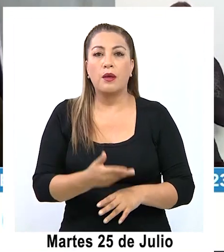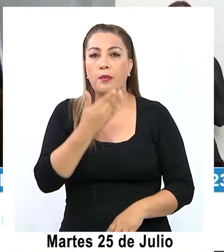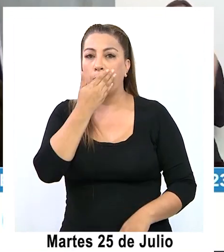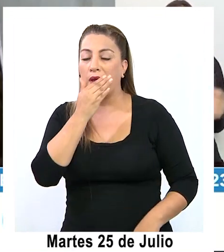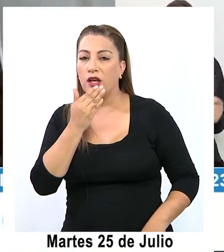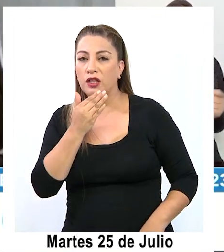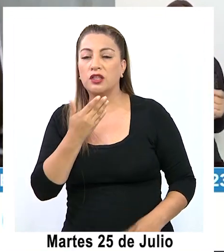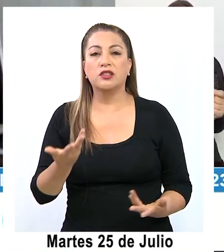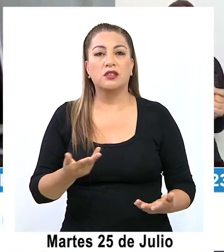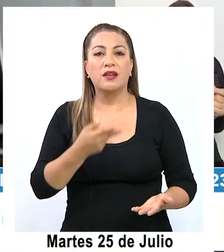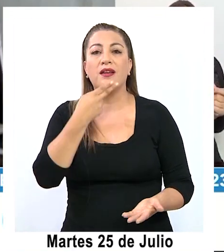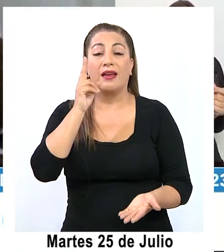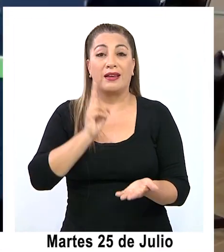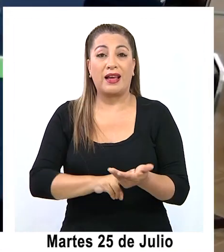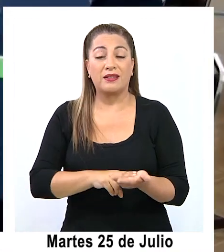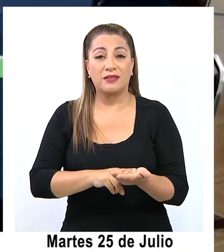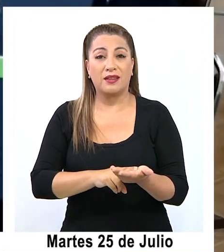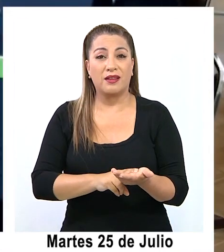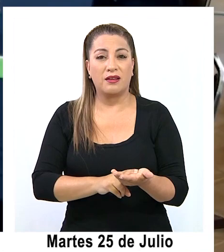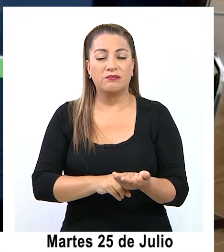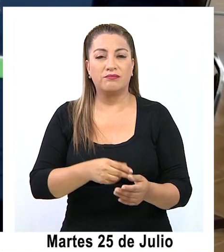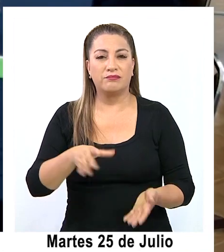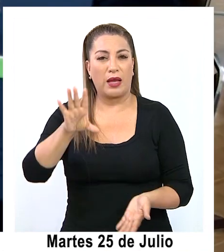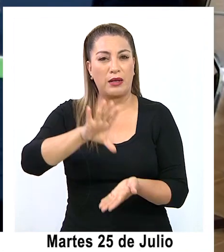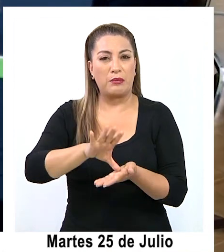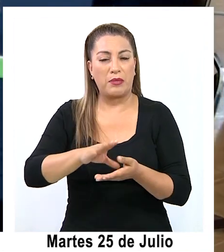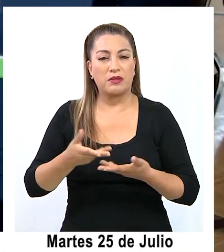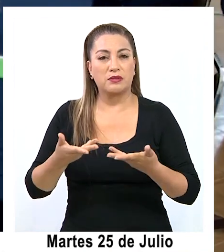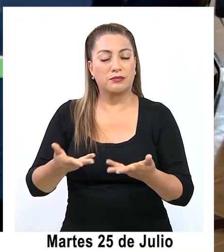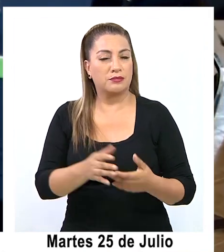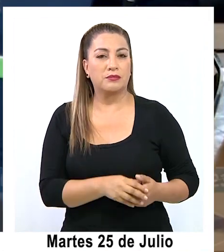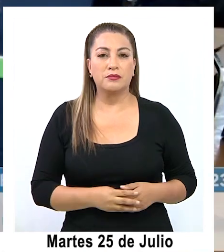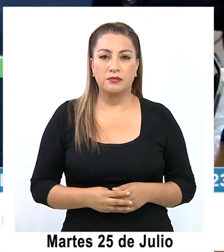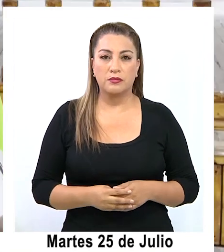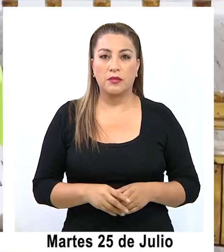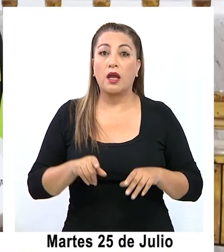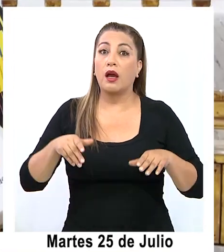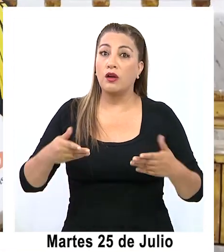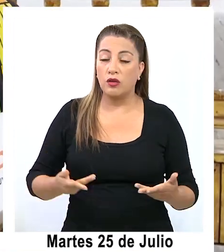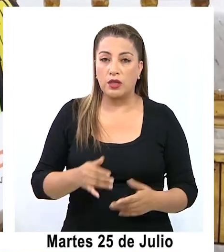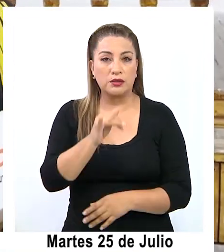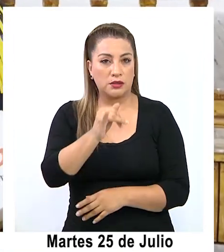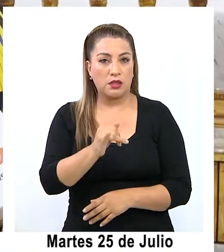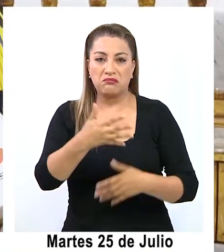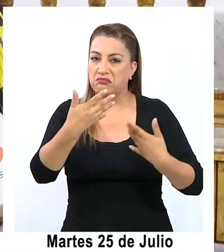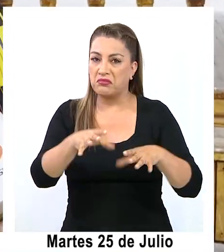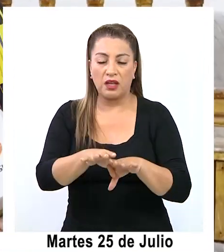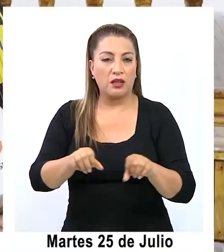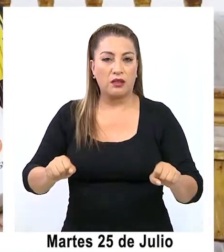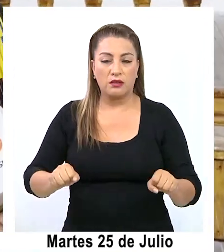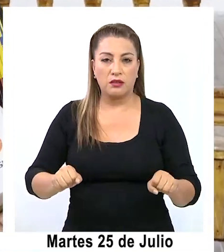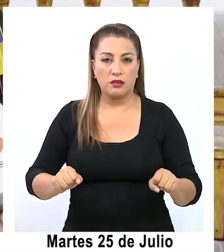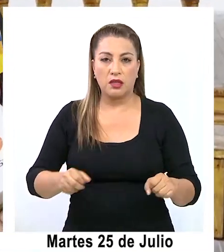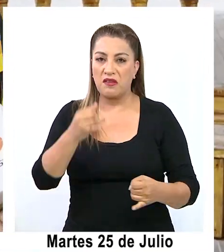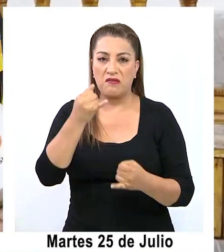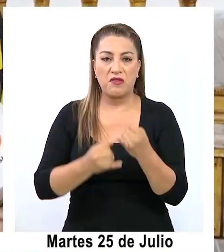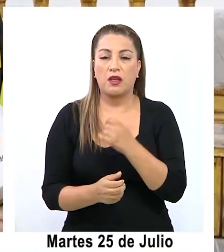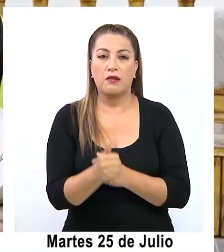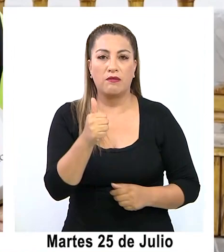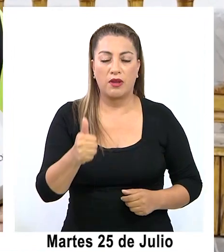mejor carta fundamental al país. Esperamos que esta vez sí resulte y llegue a buen término